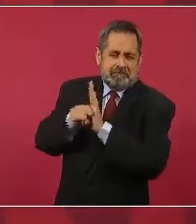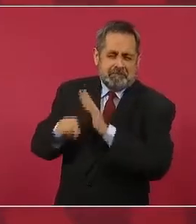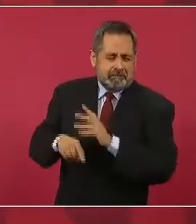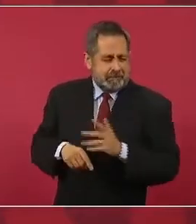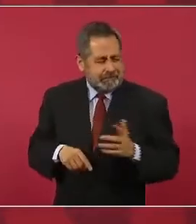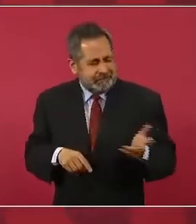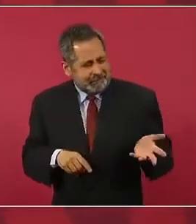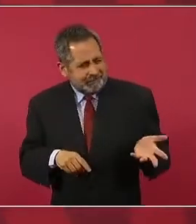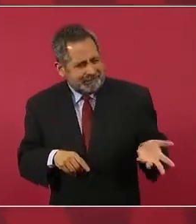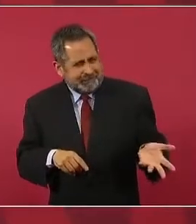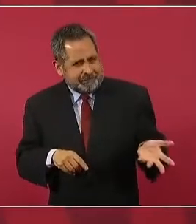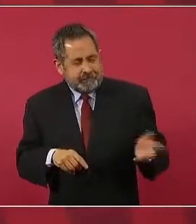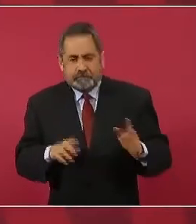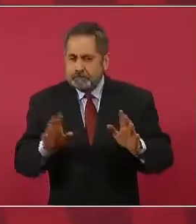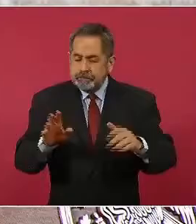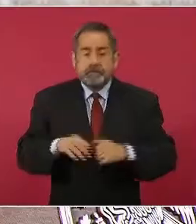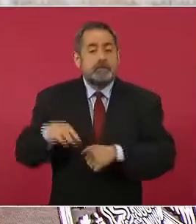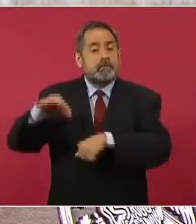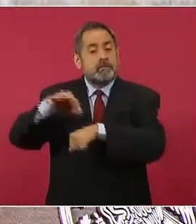están viendo cómo